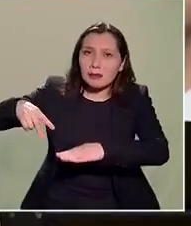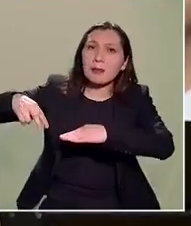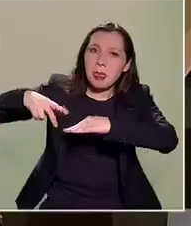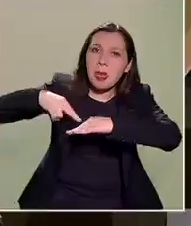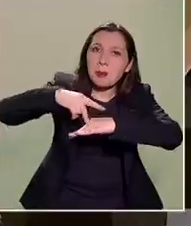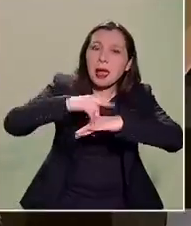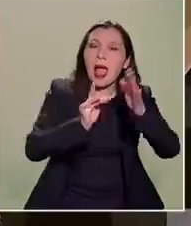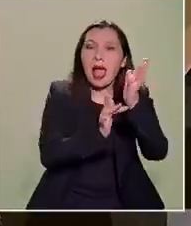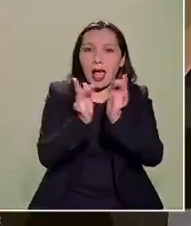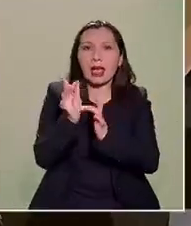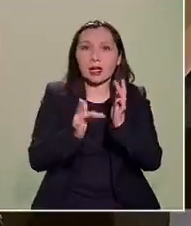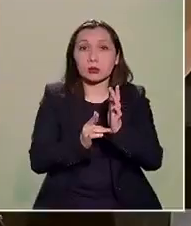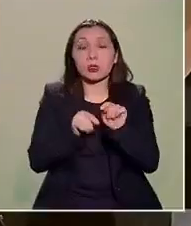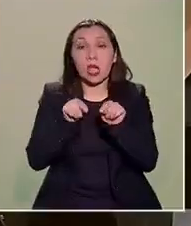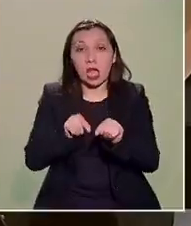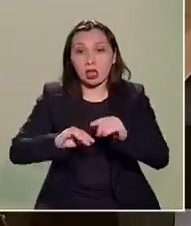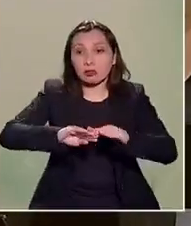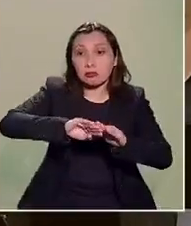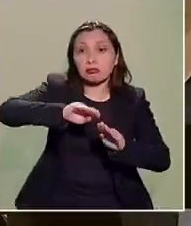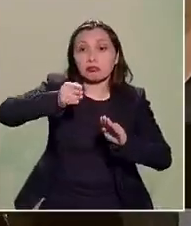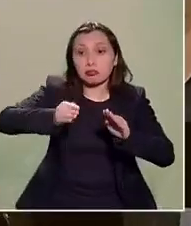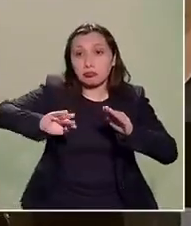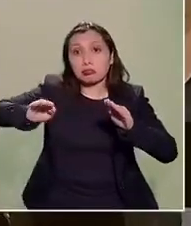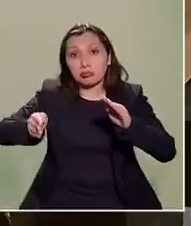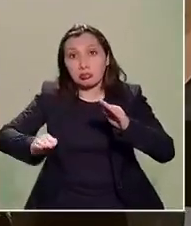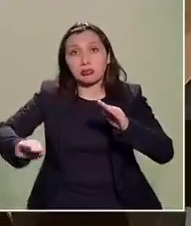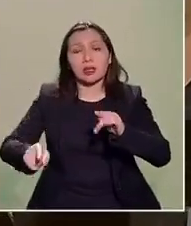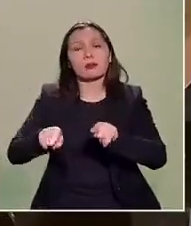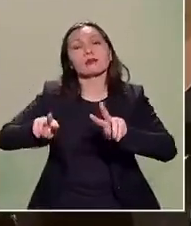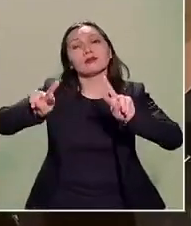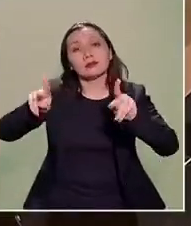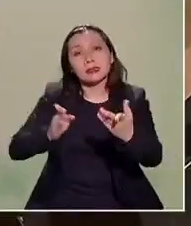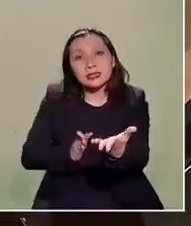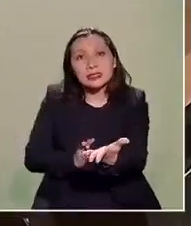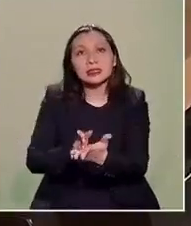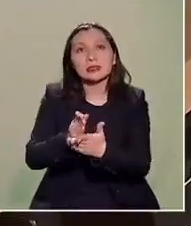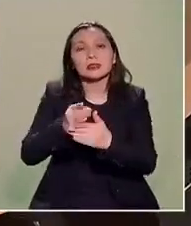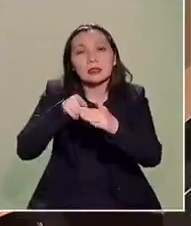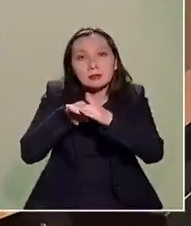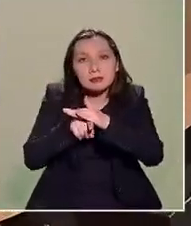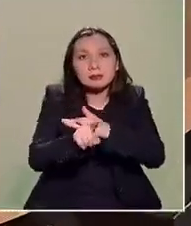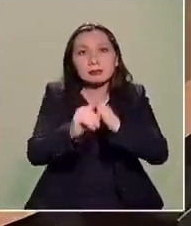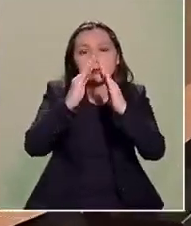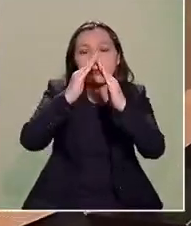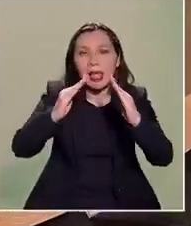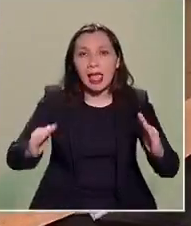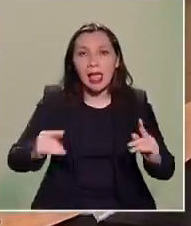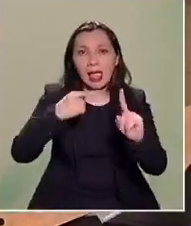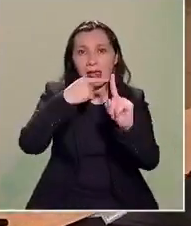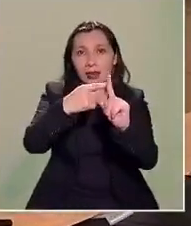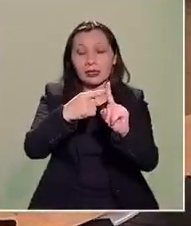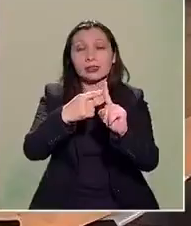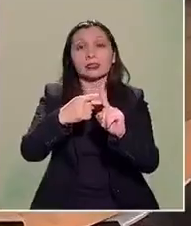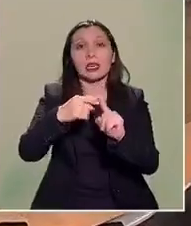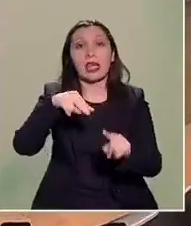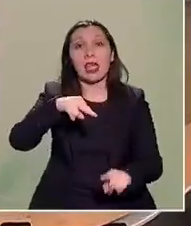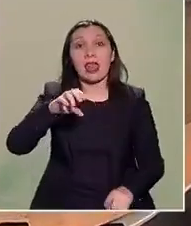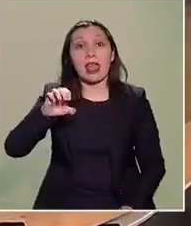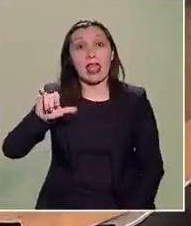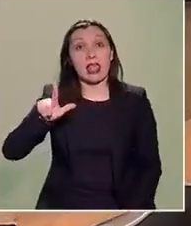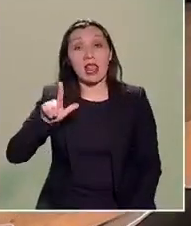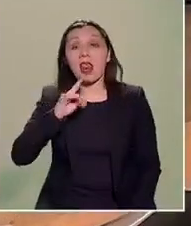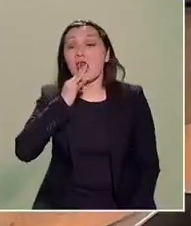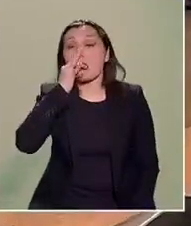jesús ya que estos peldaños con constituían la entrada al templo nil emocionado